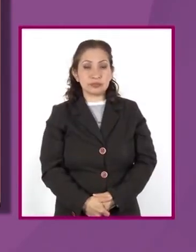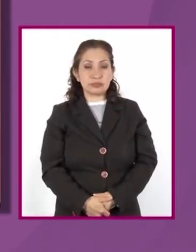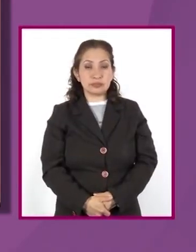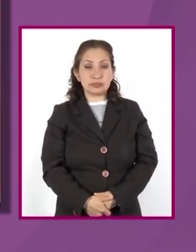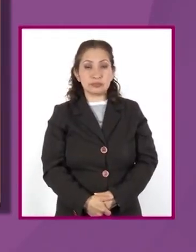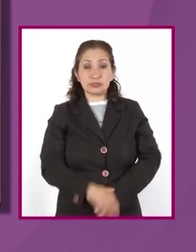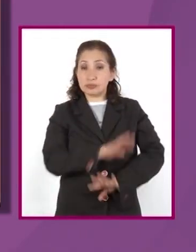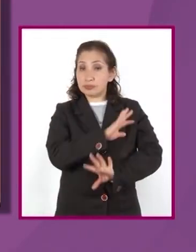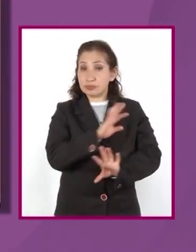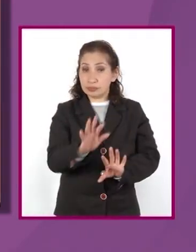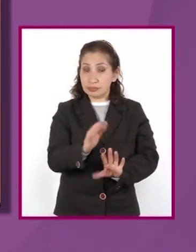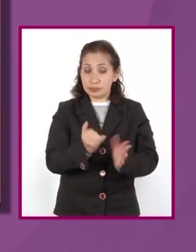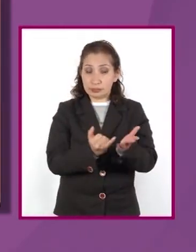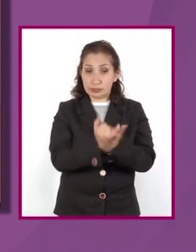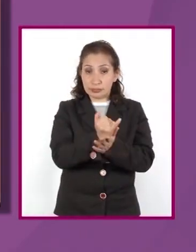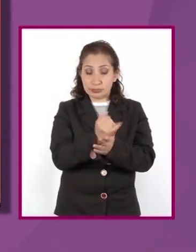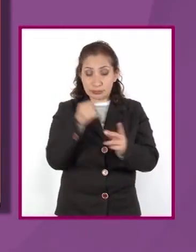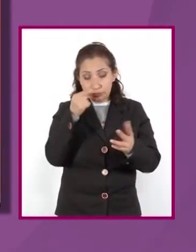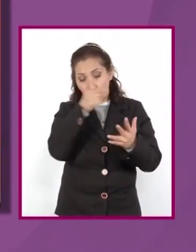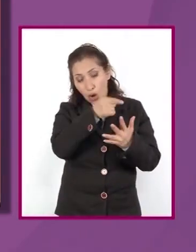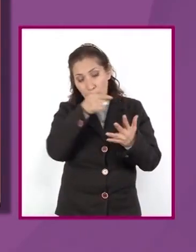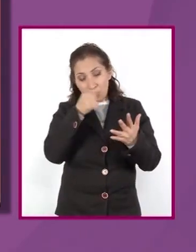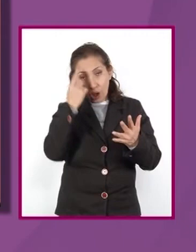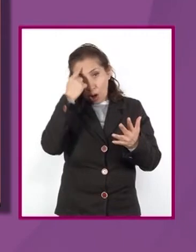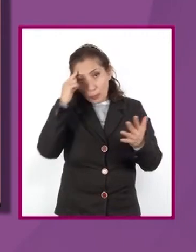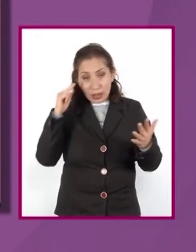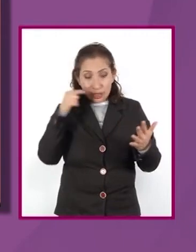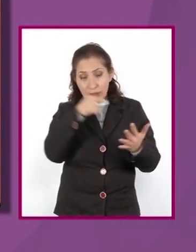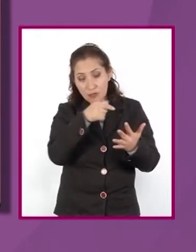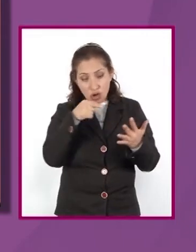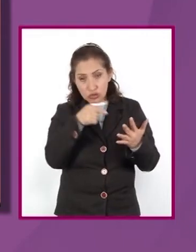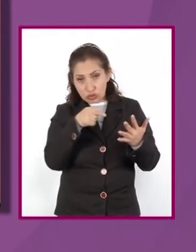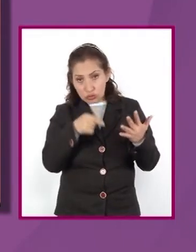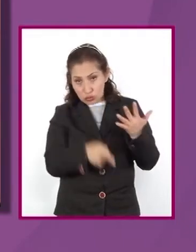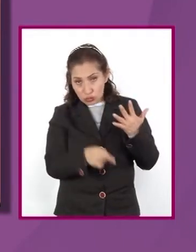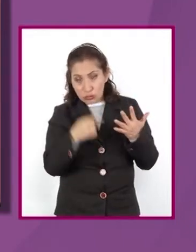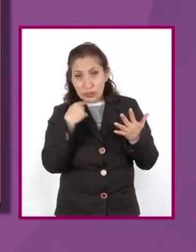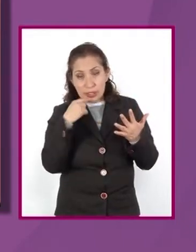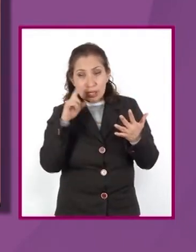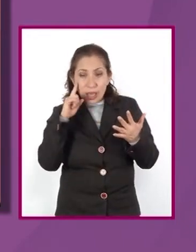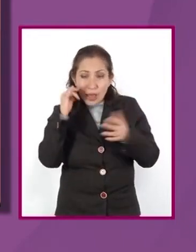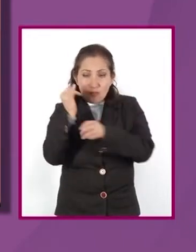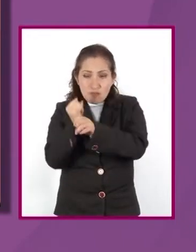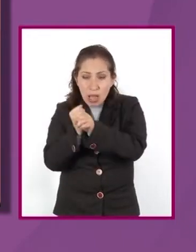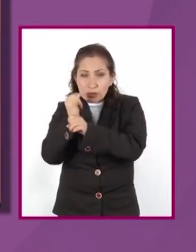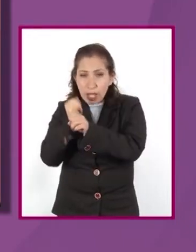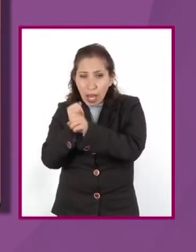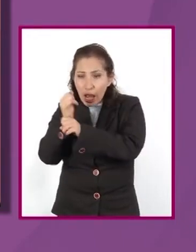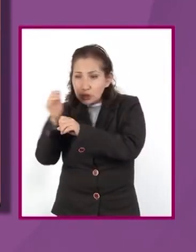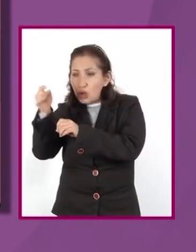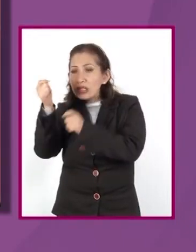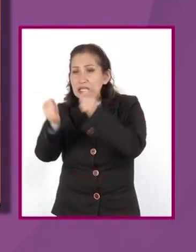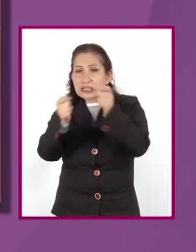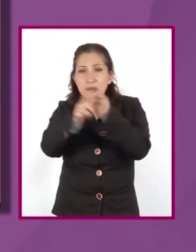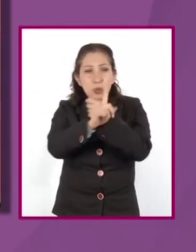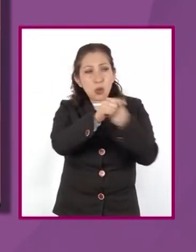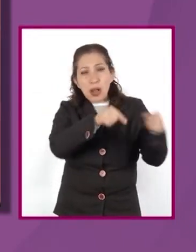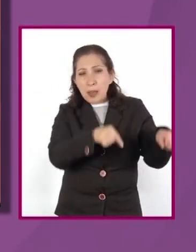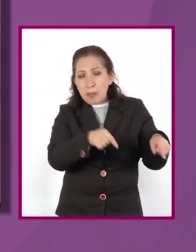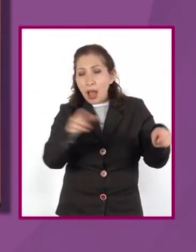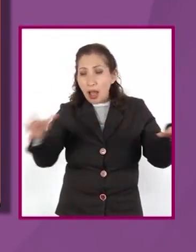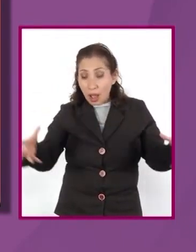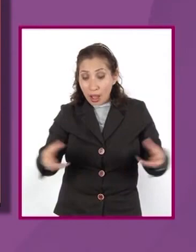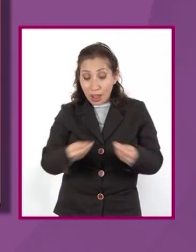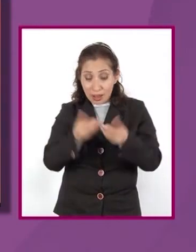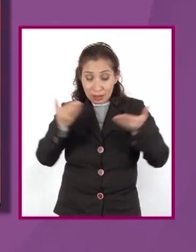Una vez que establecimos los objetivos y buscamos información que nos permita comprender mejor el problema y sus implicaciones, es tiempo